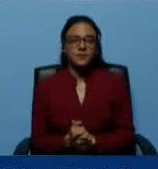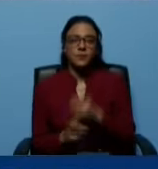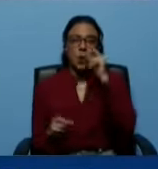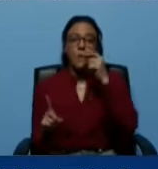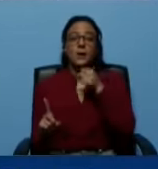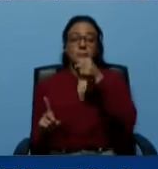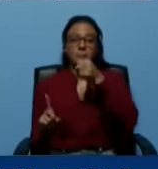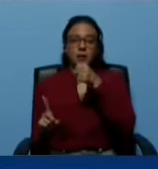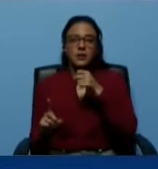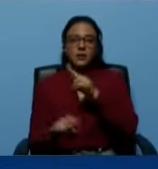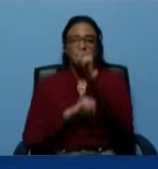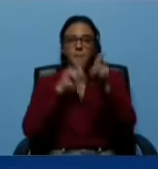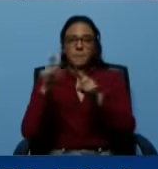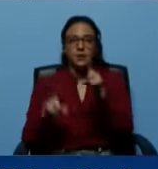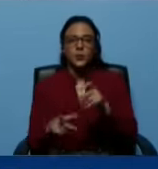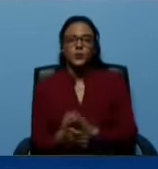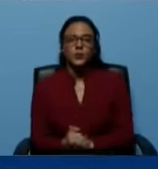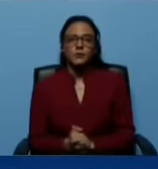Salgado, Hispan TV.